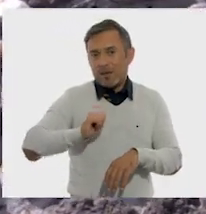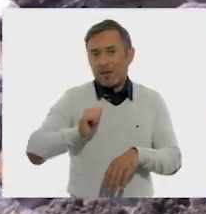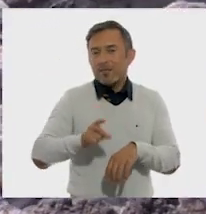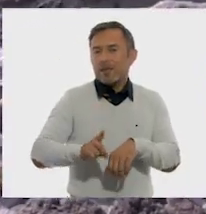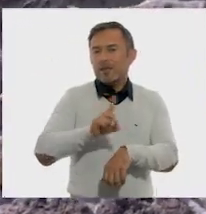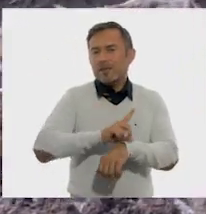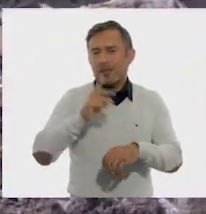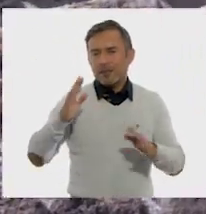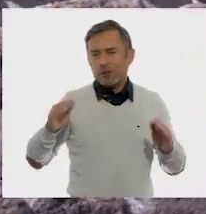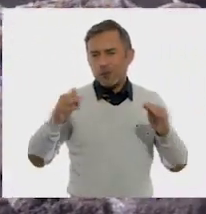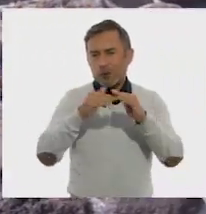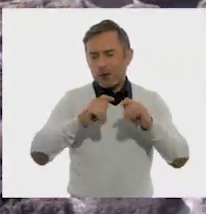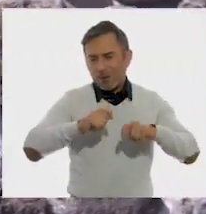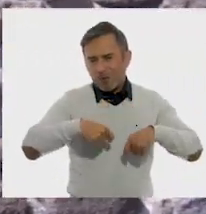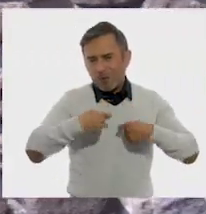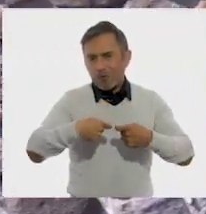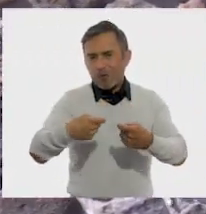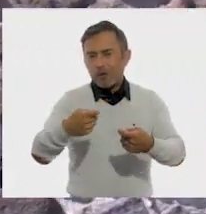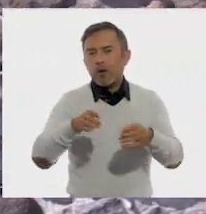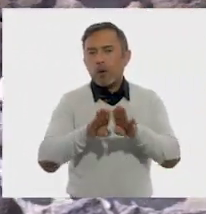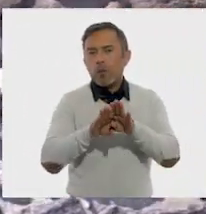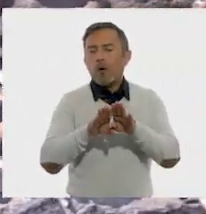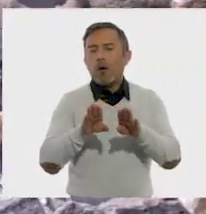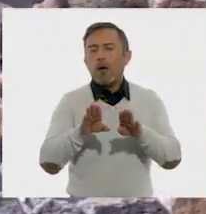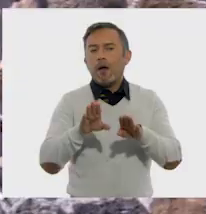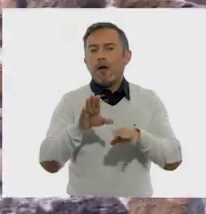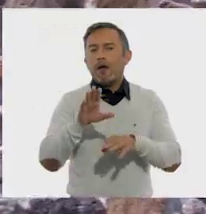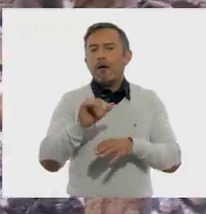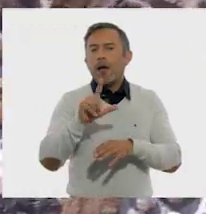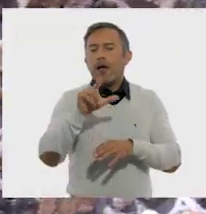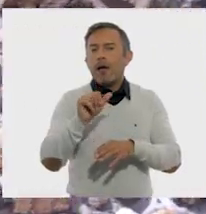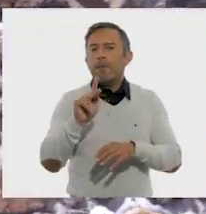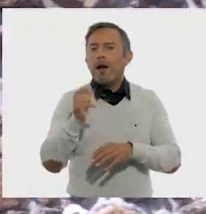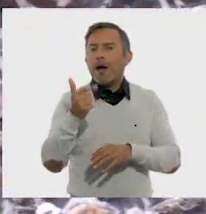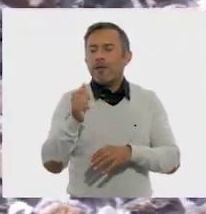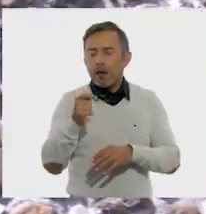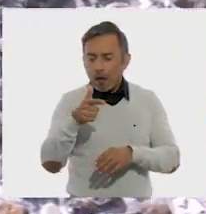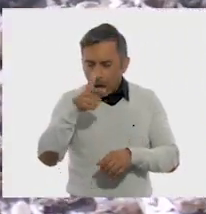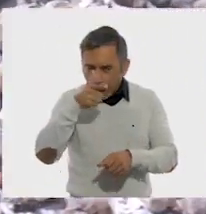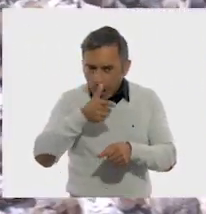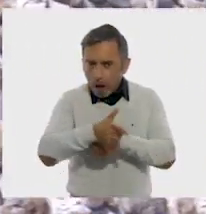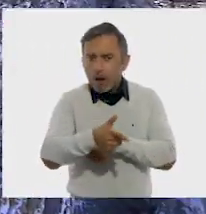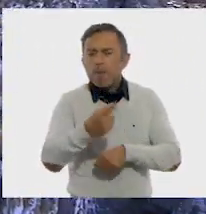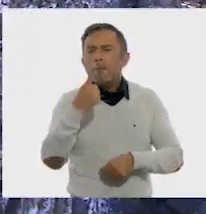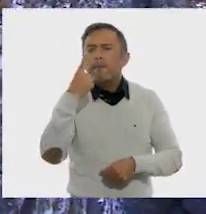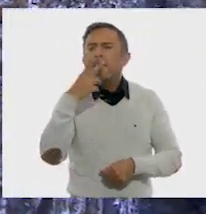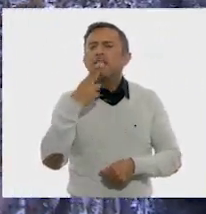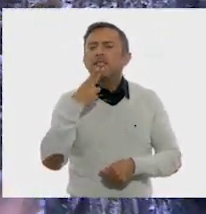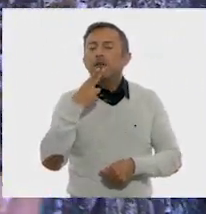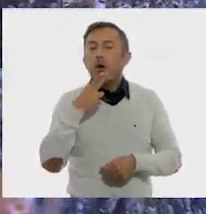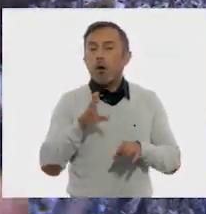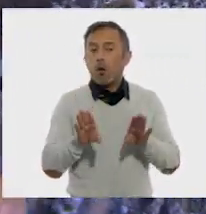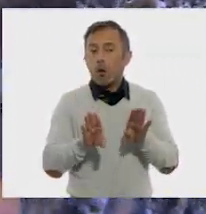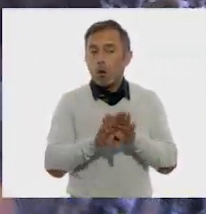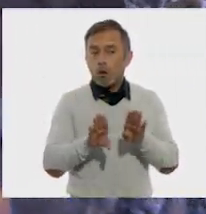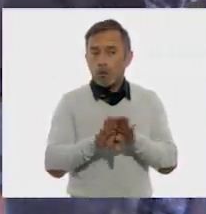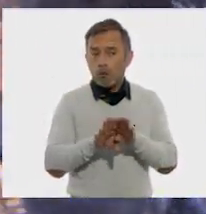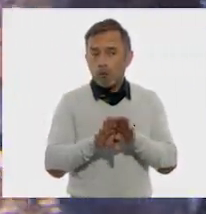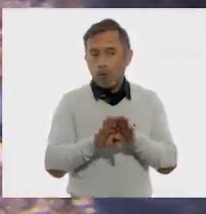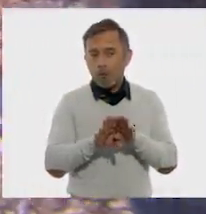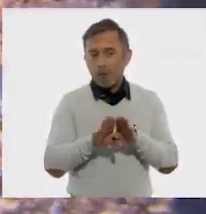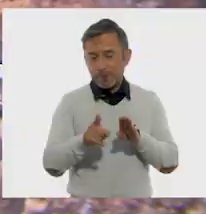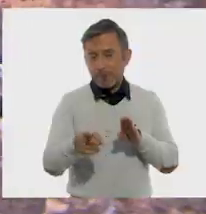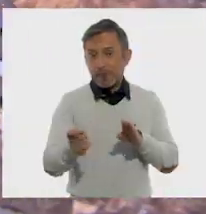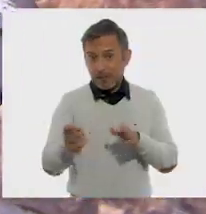hace el descubrimiento de lo que llamamos nosotros la cal apagada, y la cal apagada se utilizó, pues bueno, no nada más como un cementante del núcleo